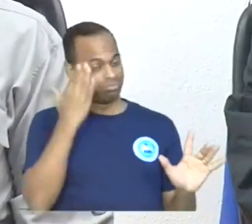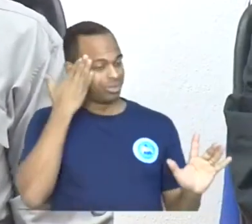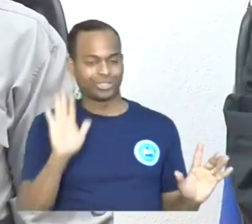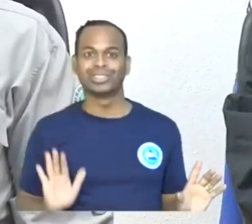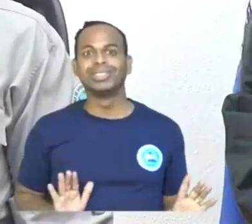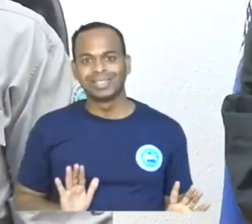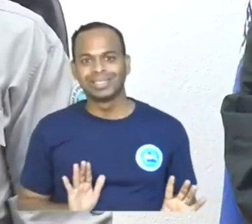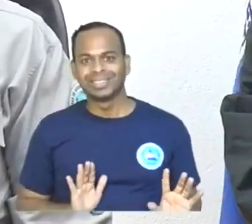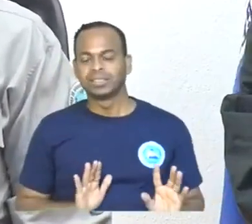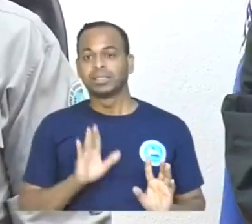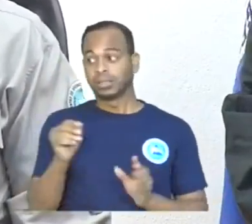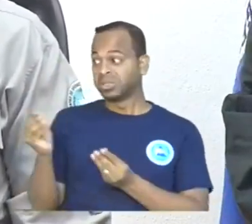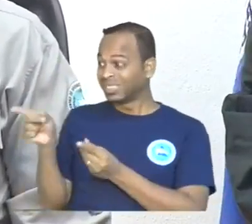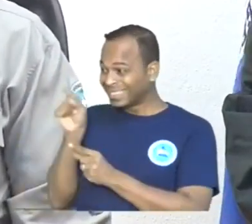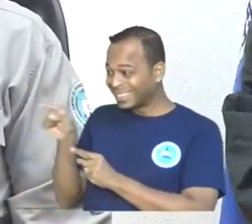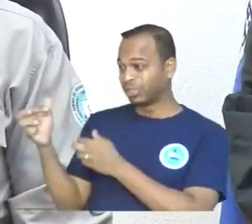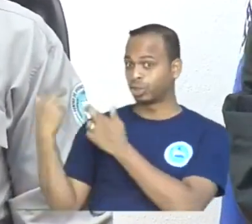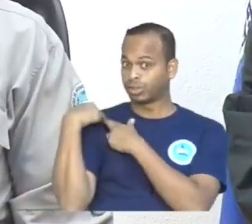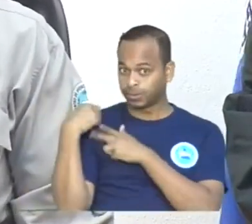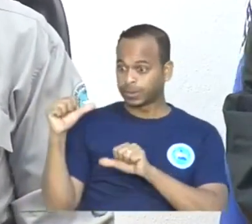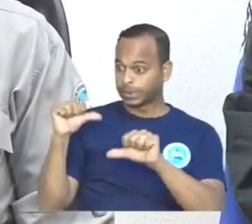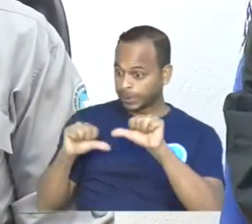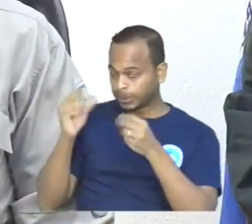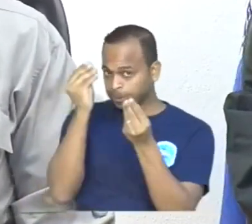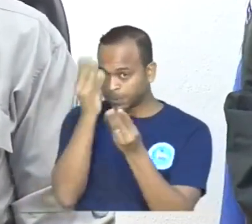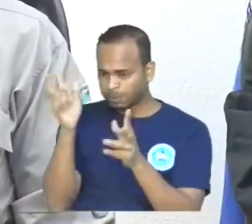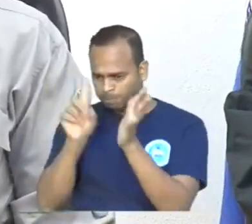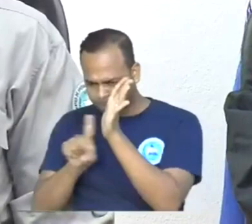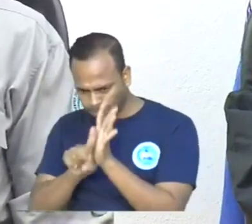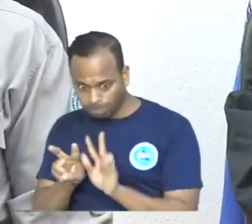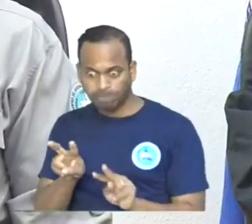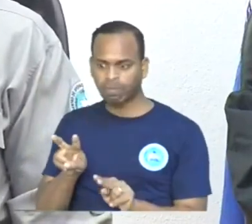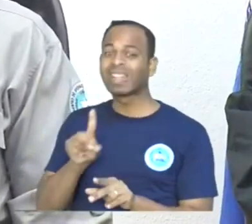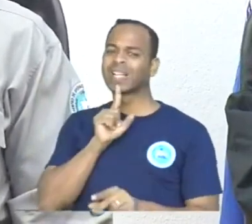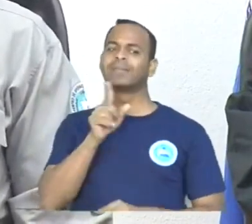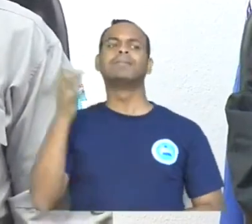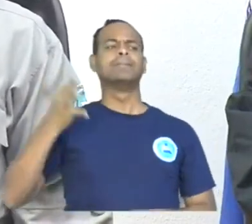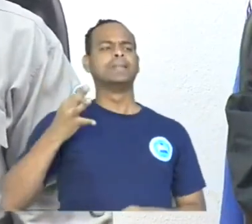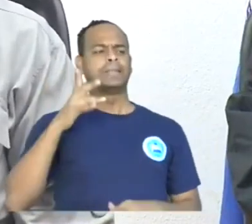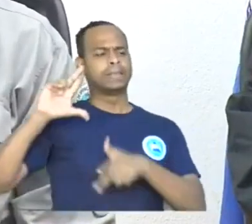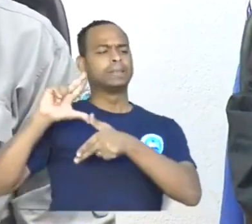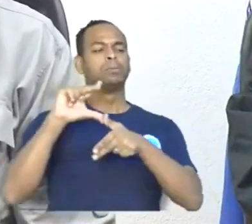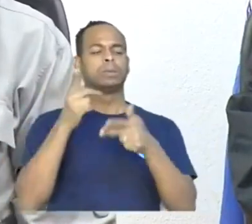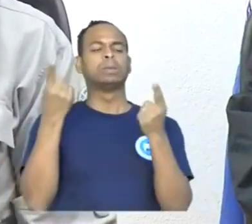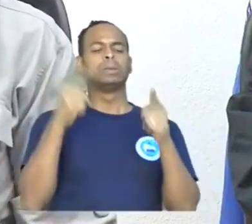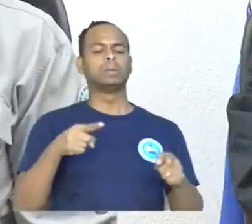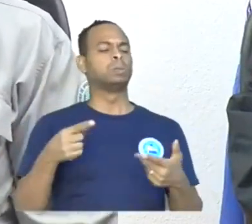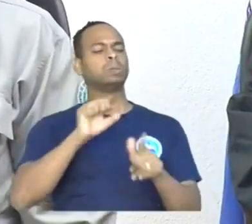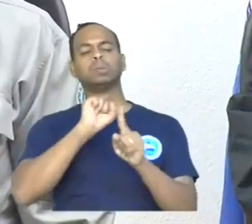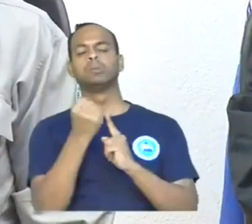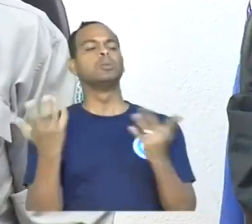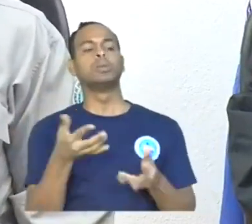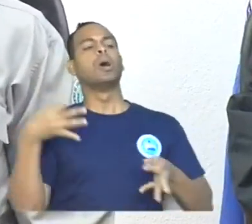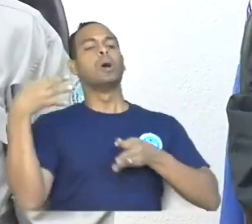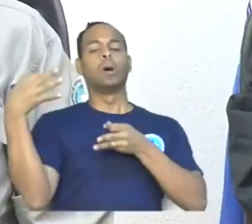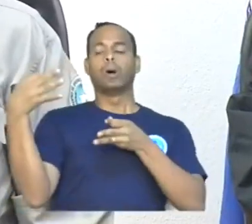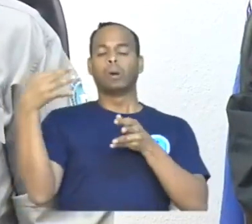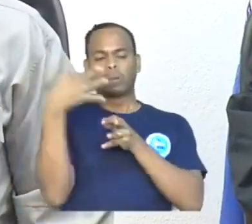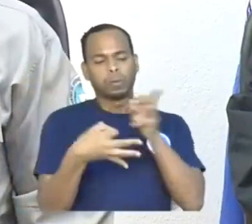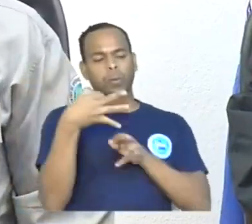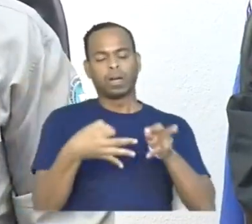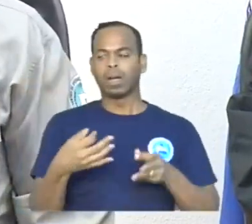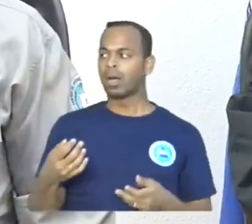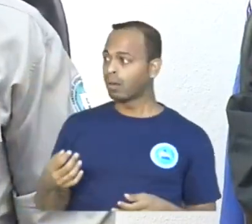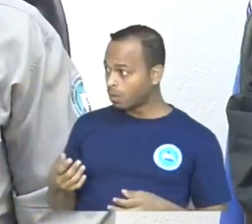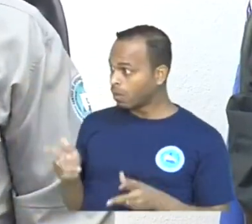el organismo técnico científico informe de lo sucedido, entonces nosotros poder informar, porque es que, valga la